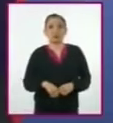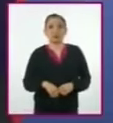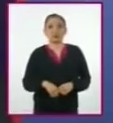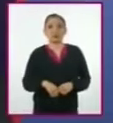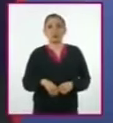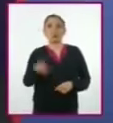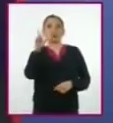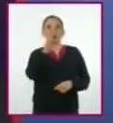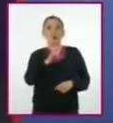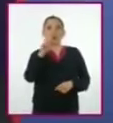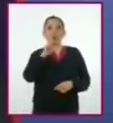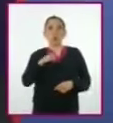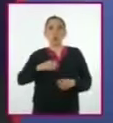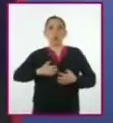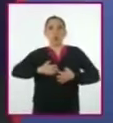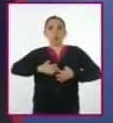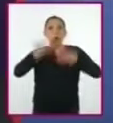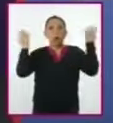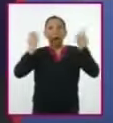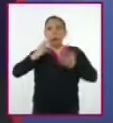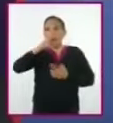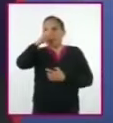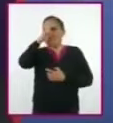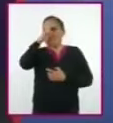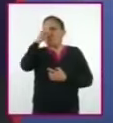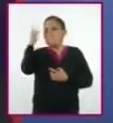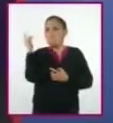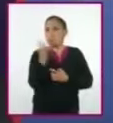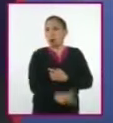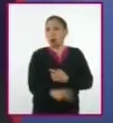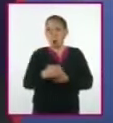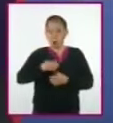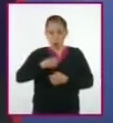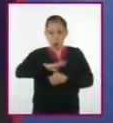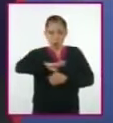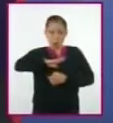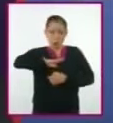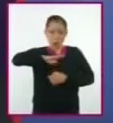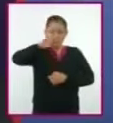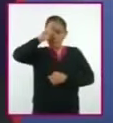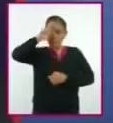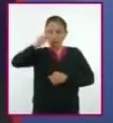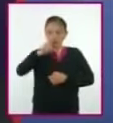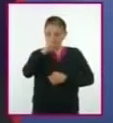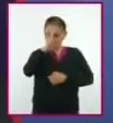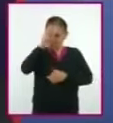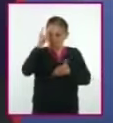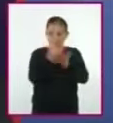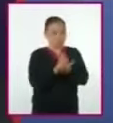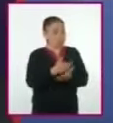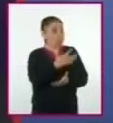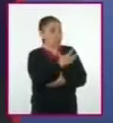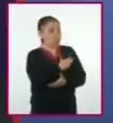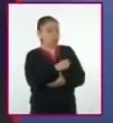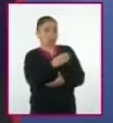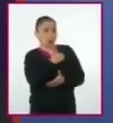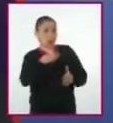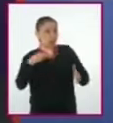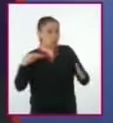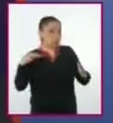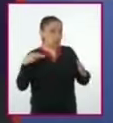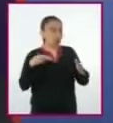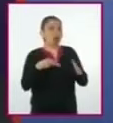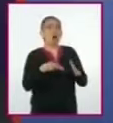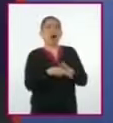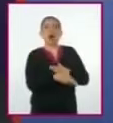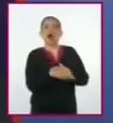Ella enfureció más y enfureció tanto y tanto que cobró venganza con sus hijos.